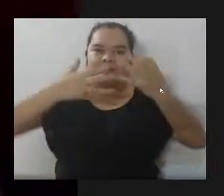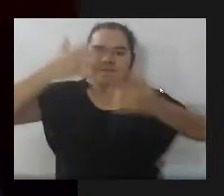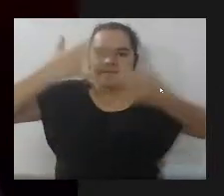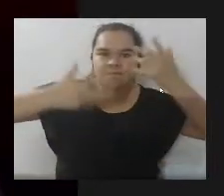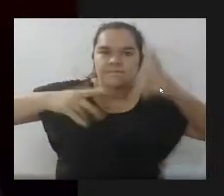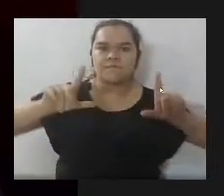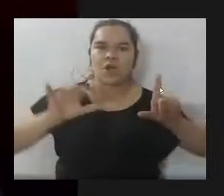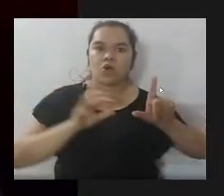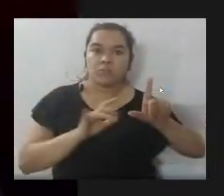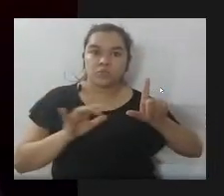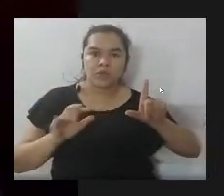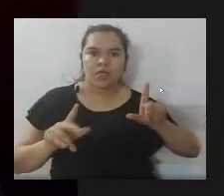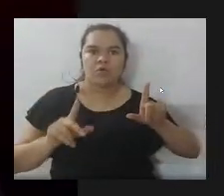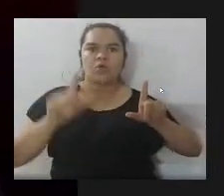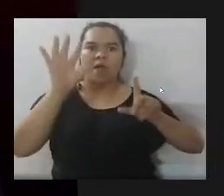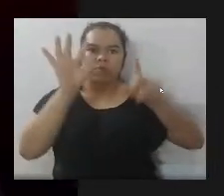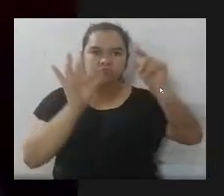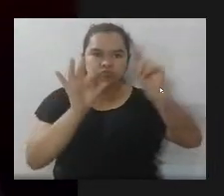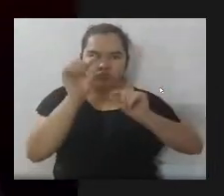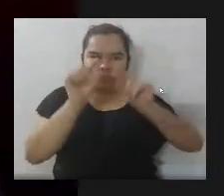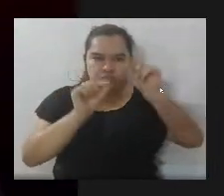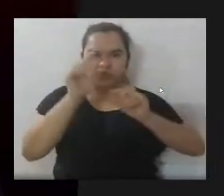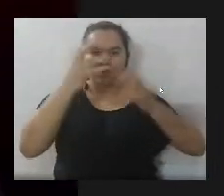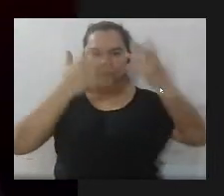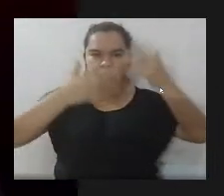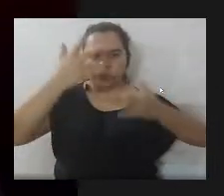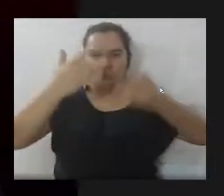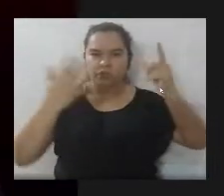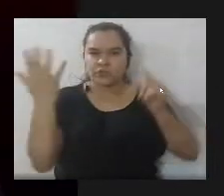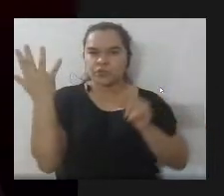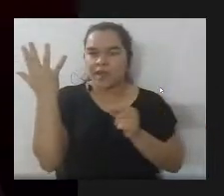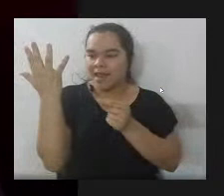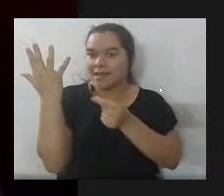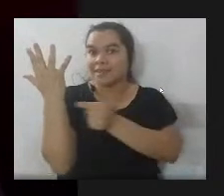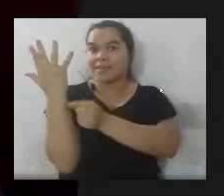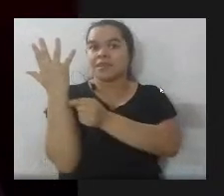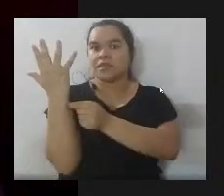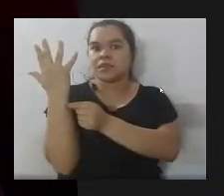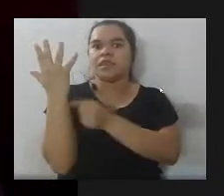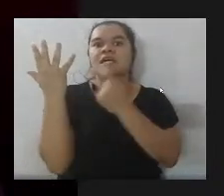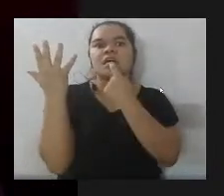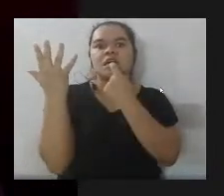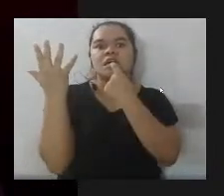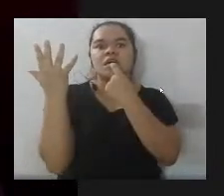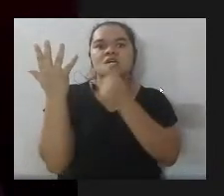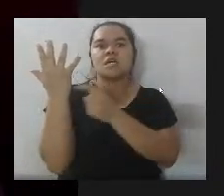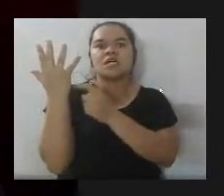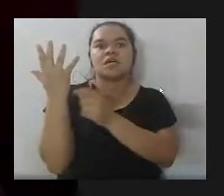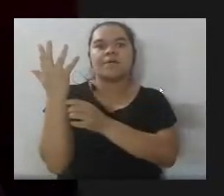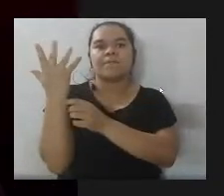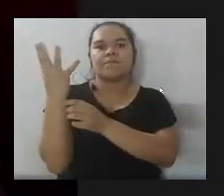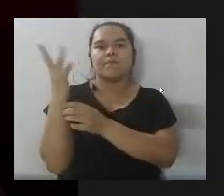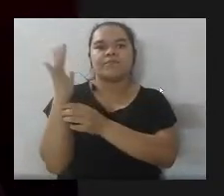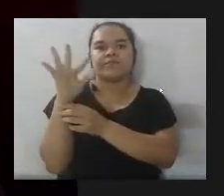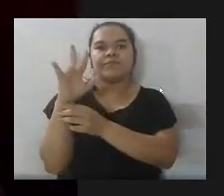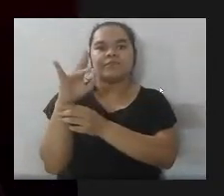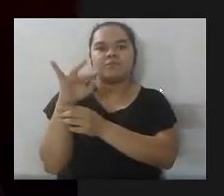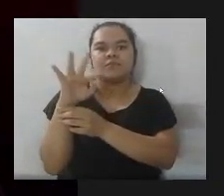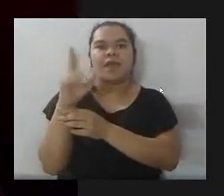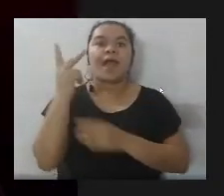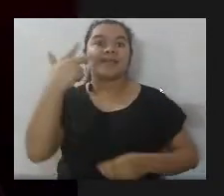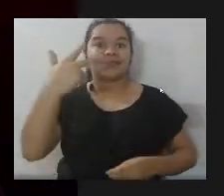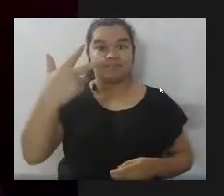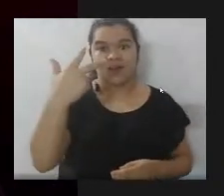de programación de microcontroladores, se generó una mano y se fabricaron tres, las cuales